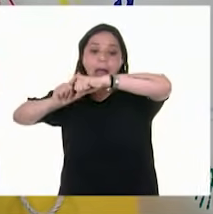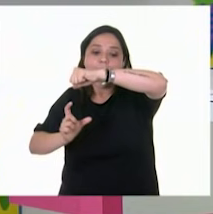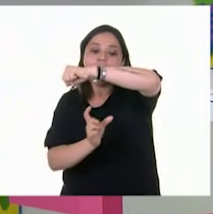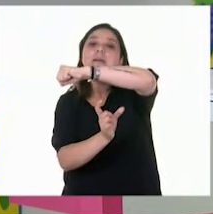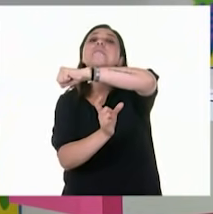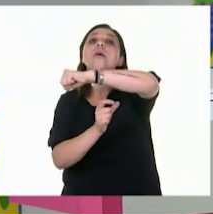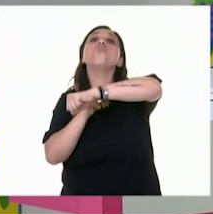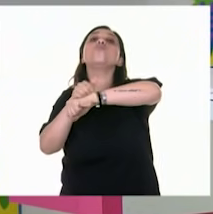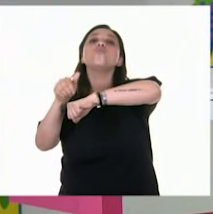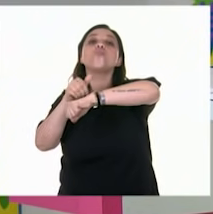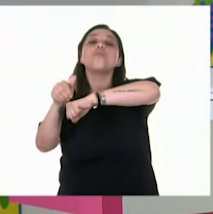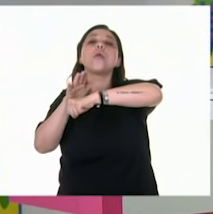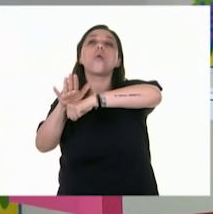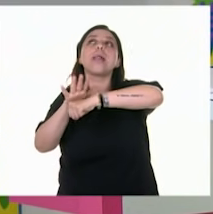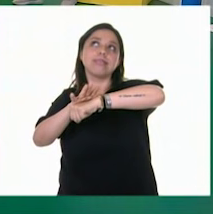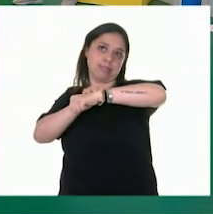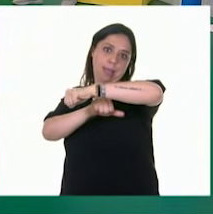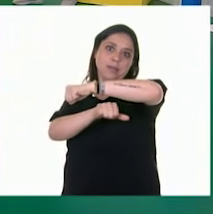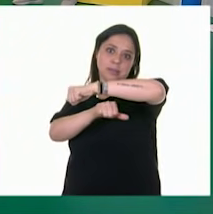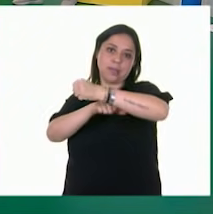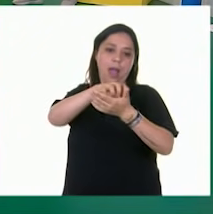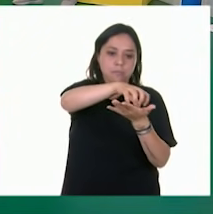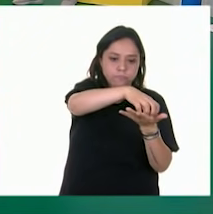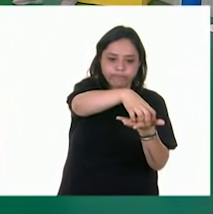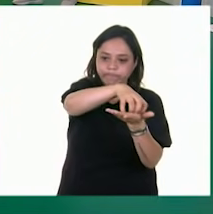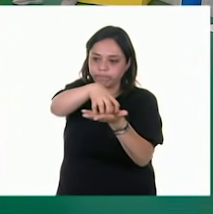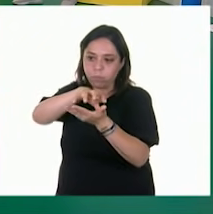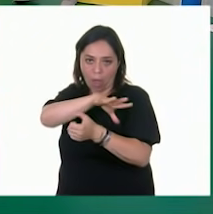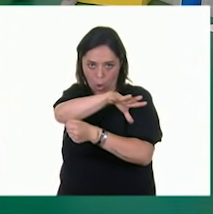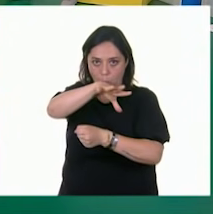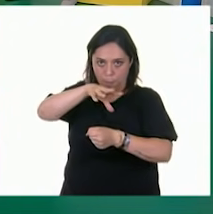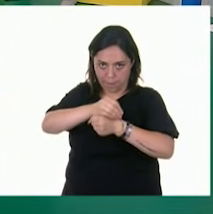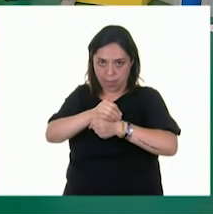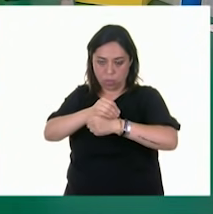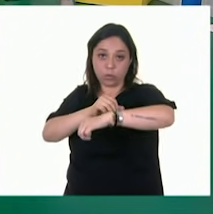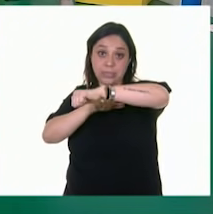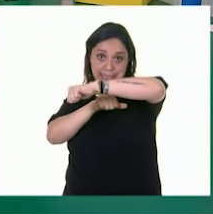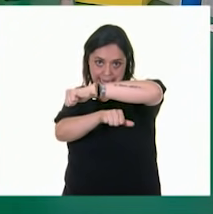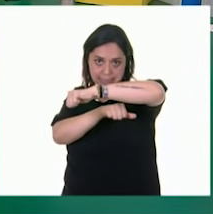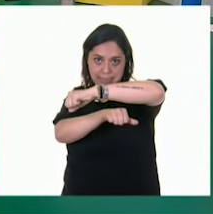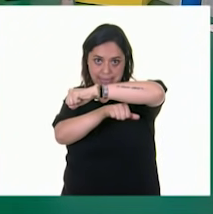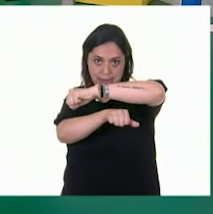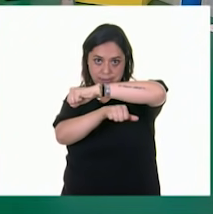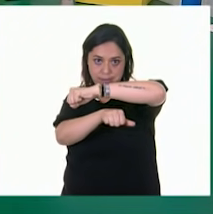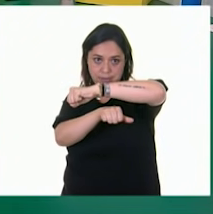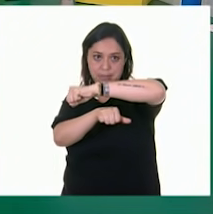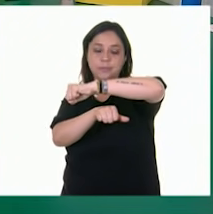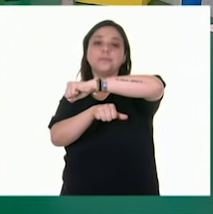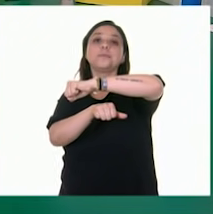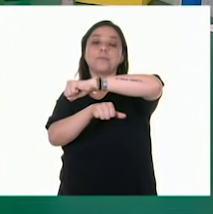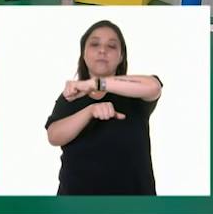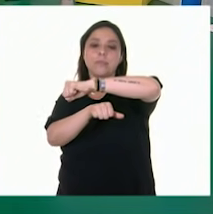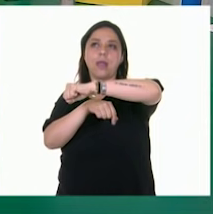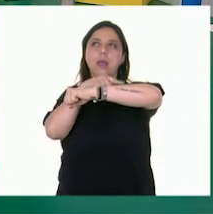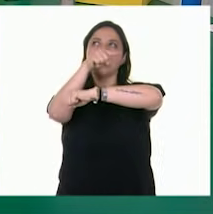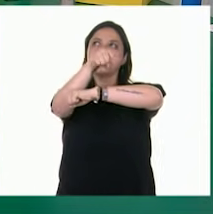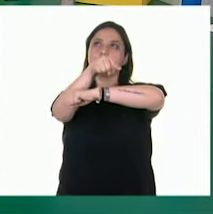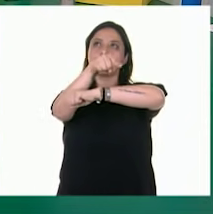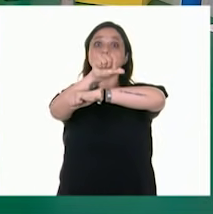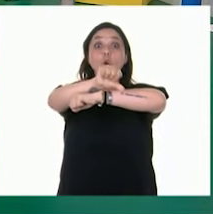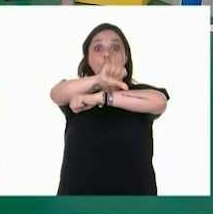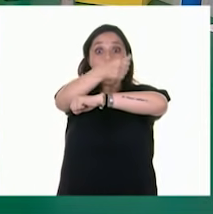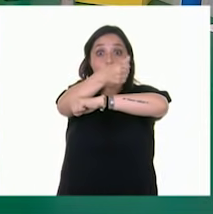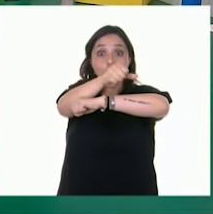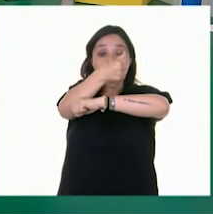mi denominador sería 16. Muy bien. Ajá. Y entonces, 11 las